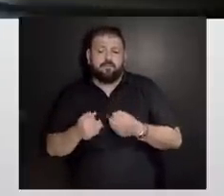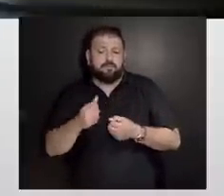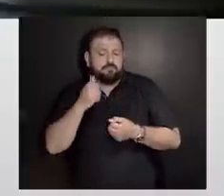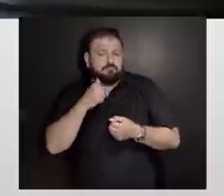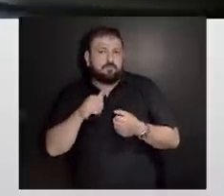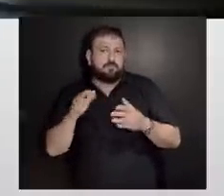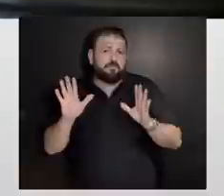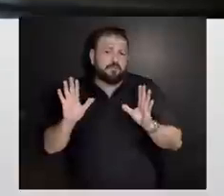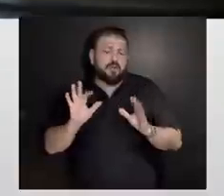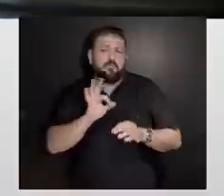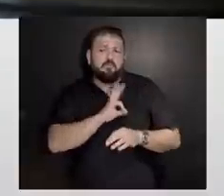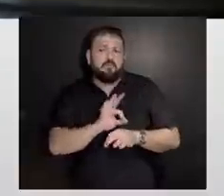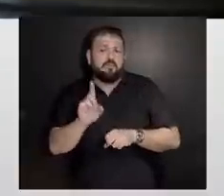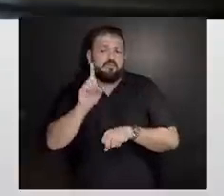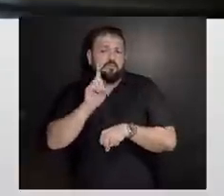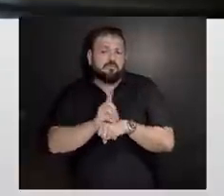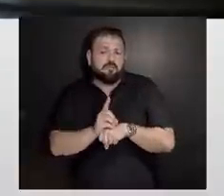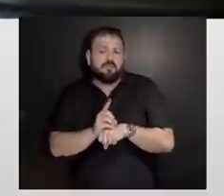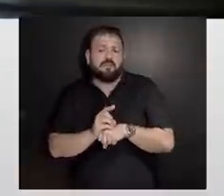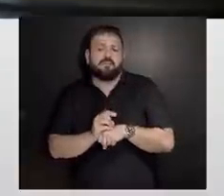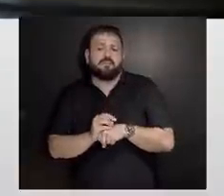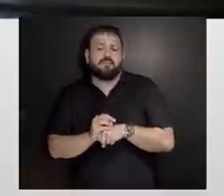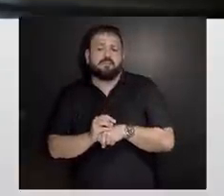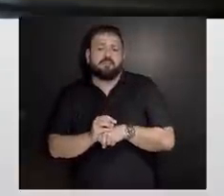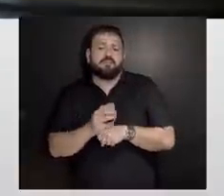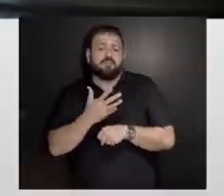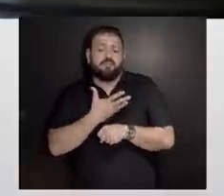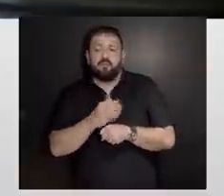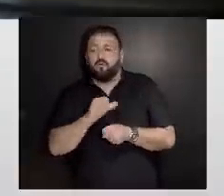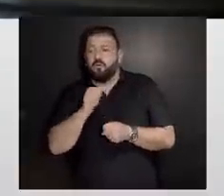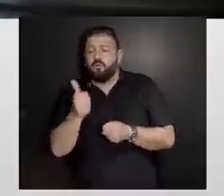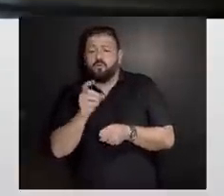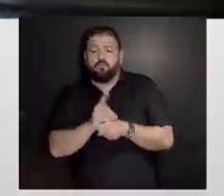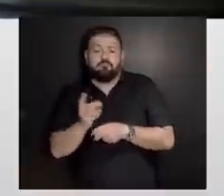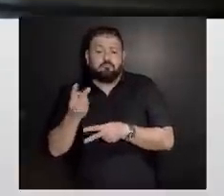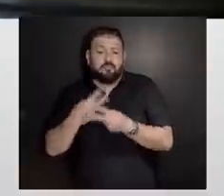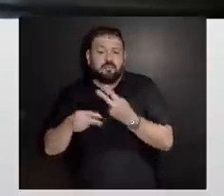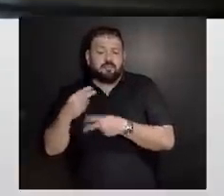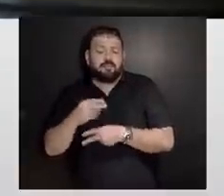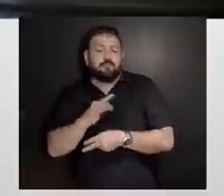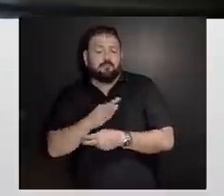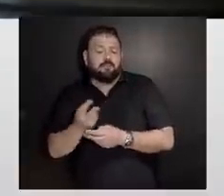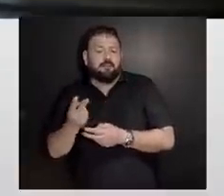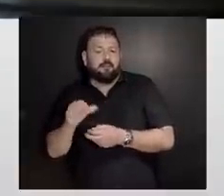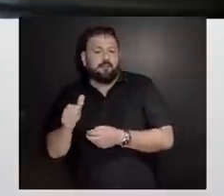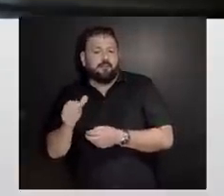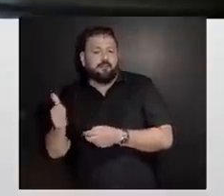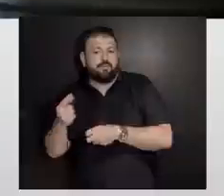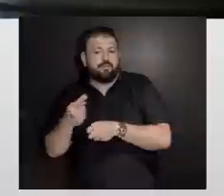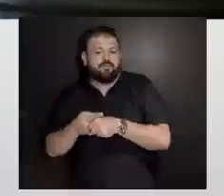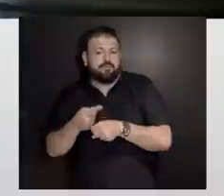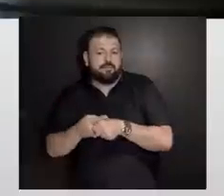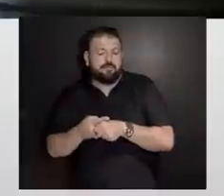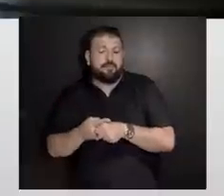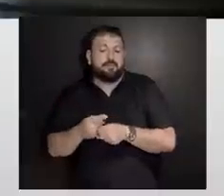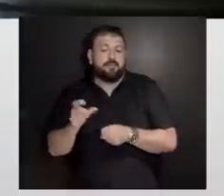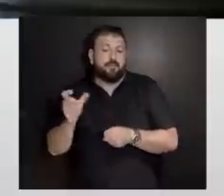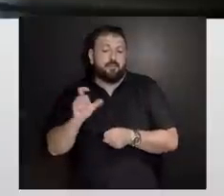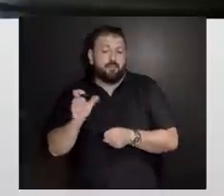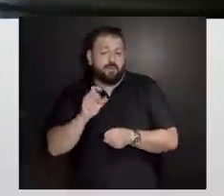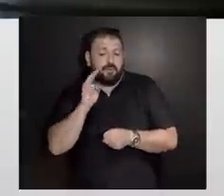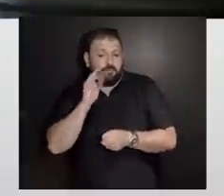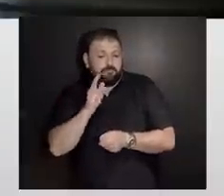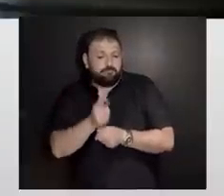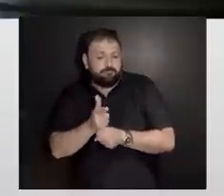a lo mejor unos días tiene hipoglucemias, a lo mejor otros días son hiperglucemias, y al momento de promediar